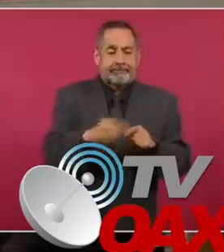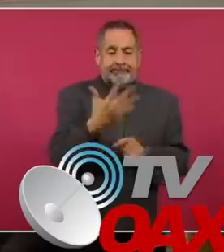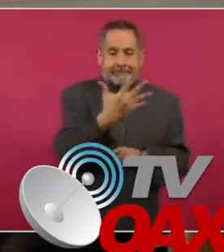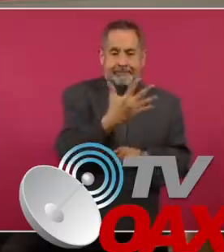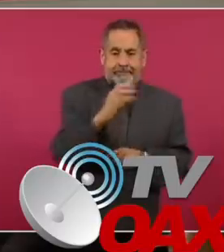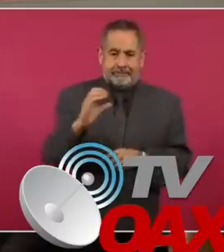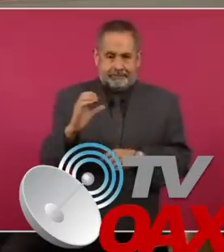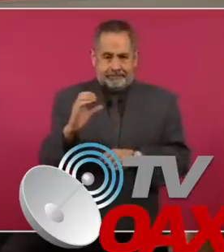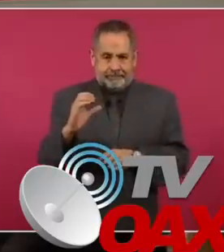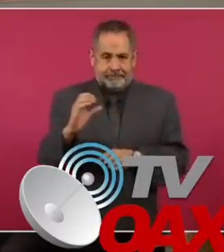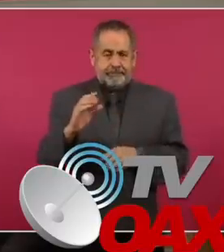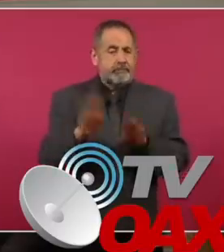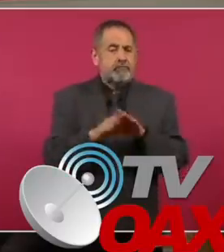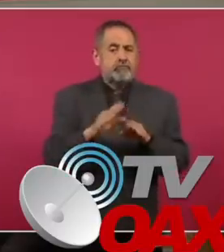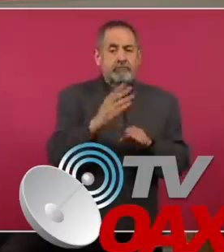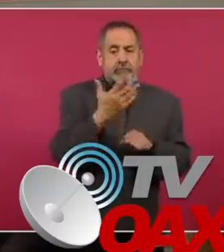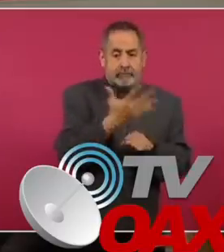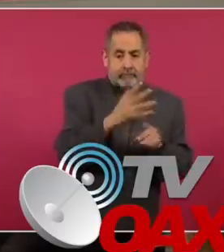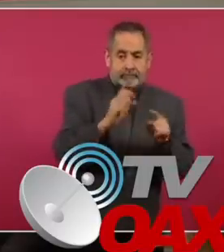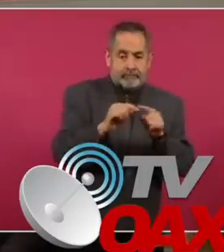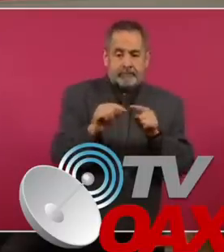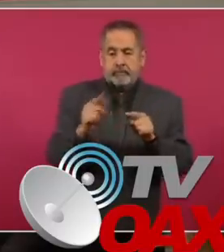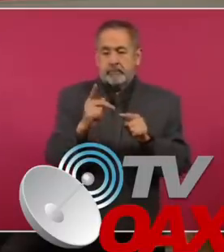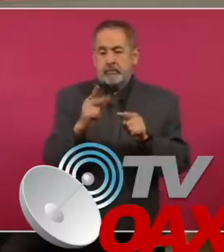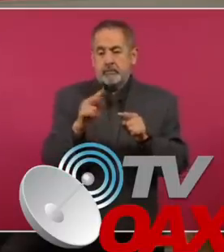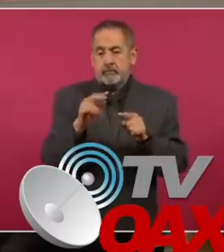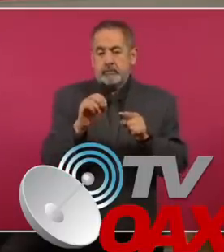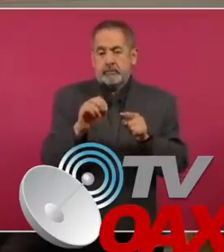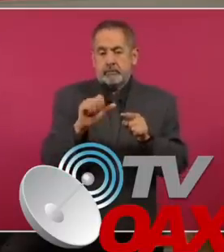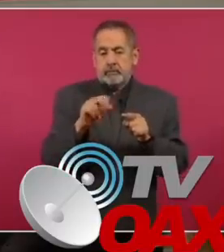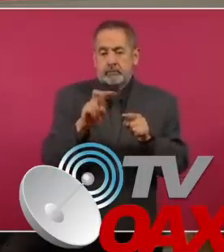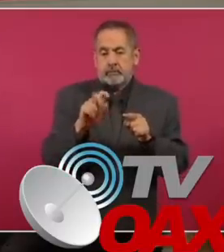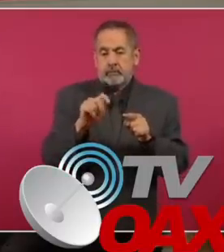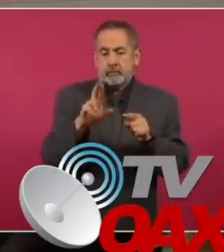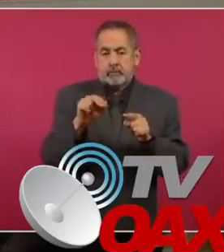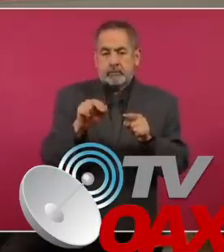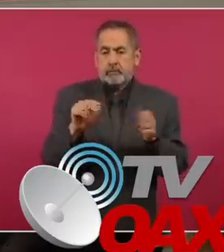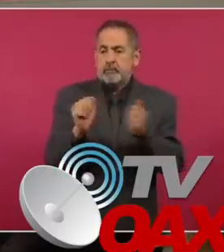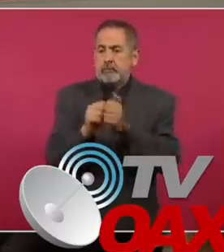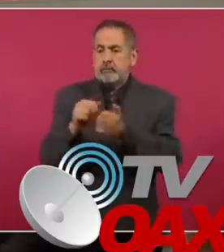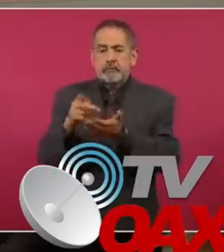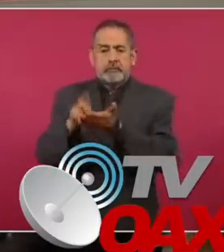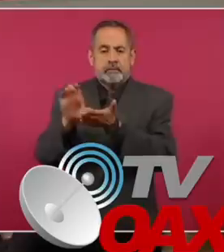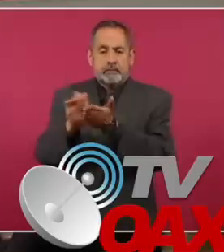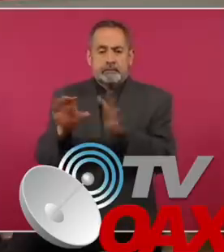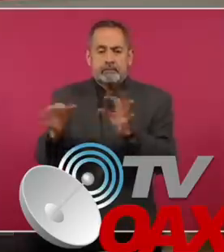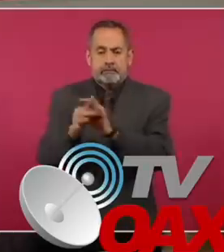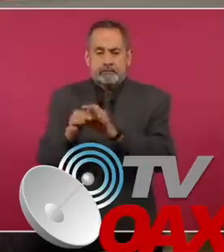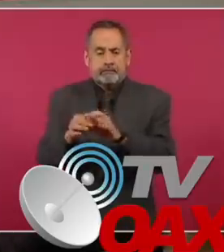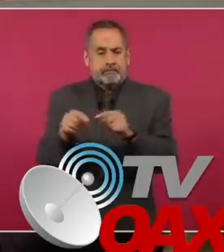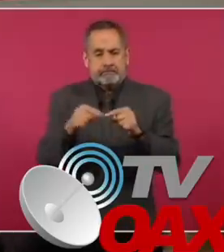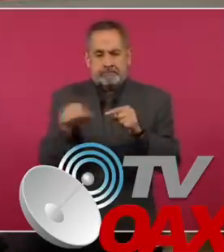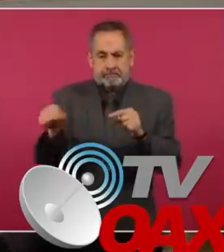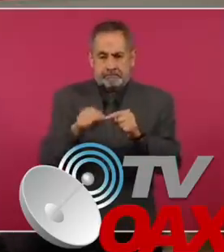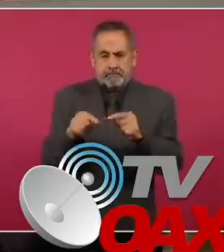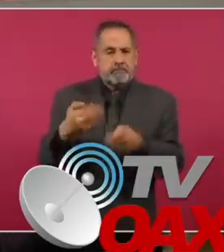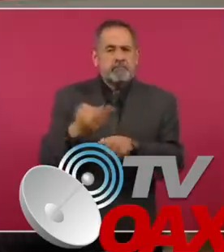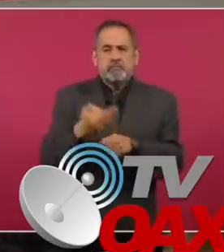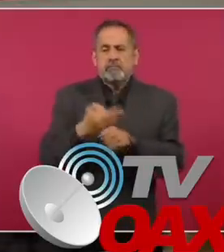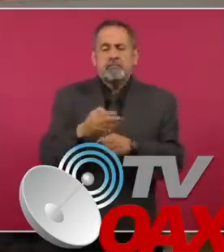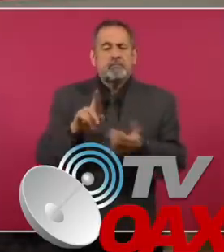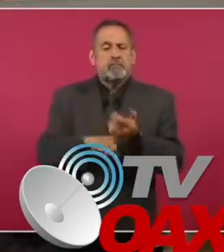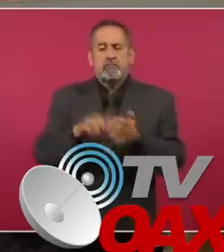El tramo 5C conecta Puerto Aventuras con Playa del Carmen. La siguiente, por favor. Al día de hoy trae un avance general